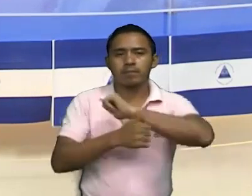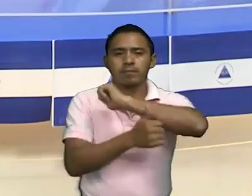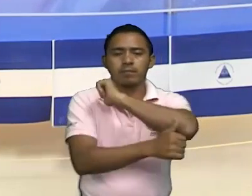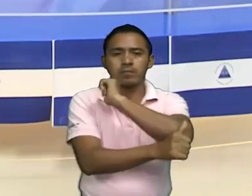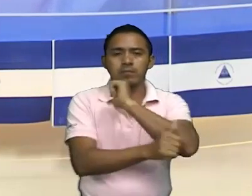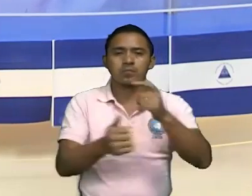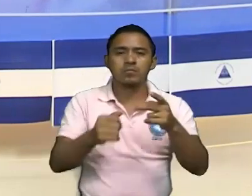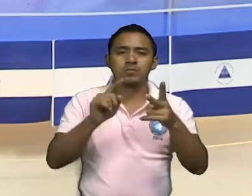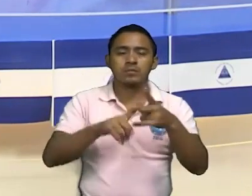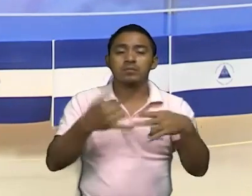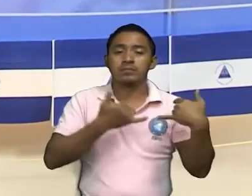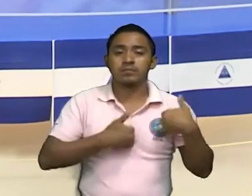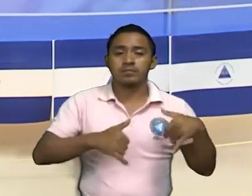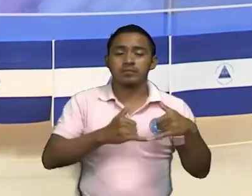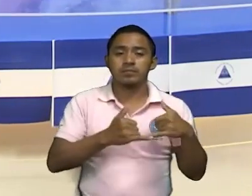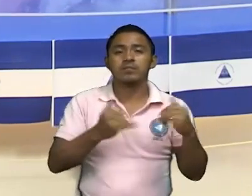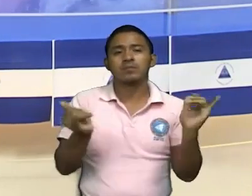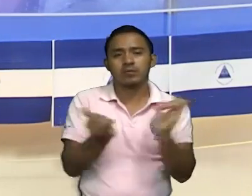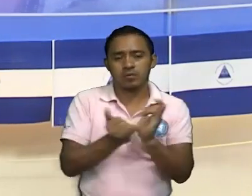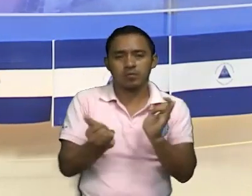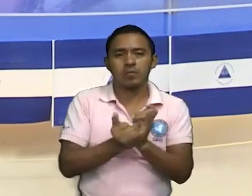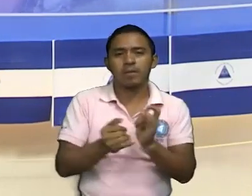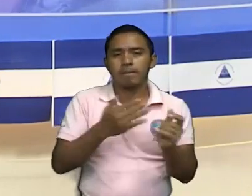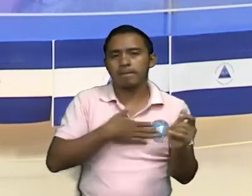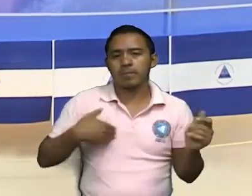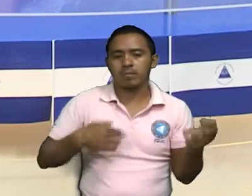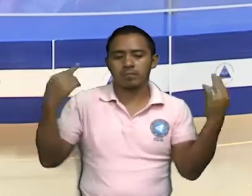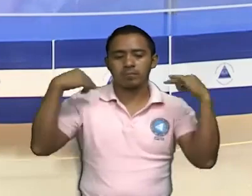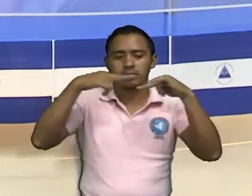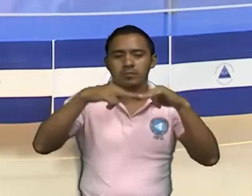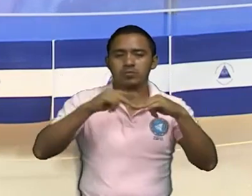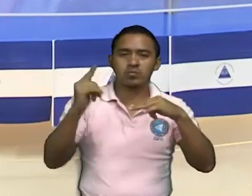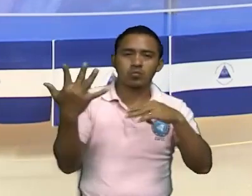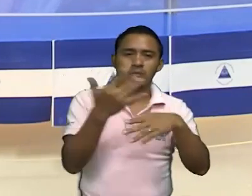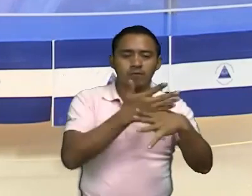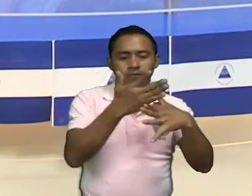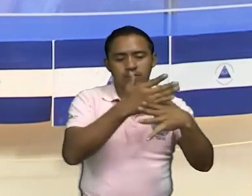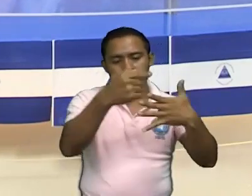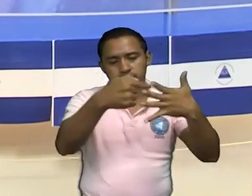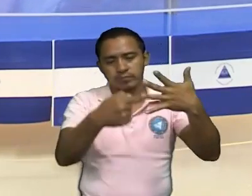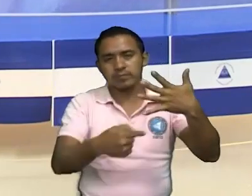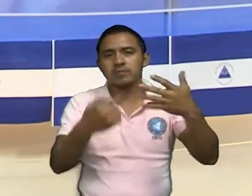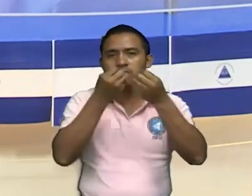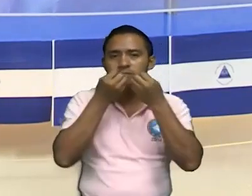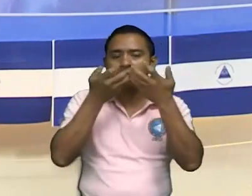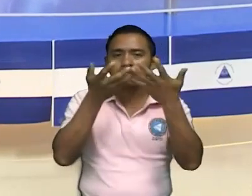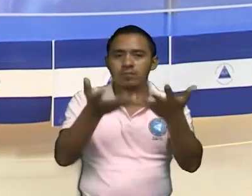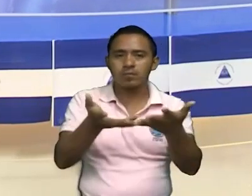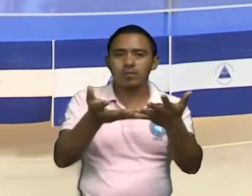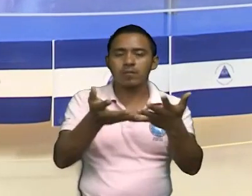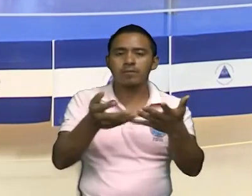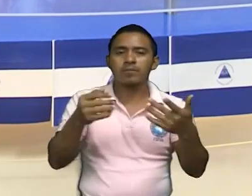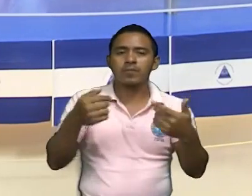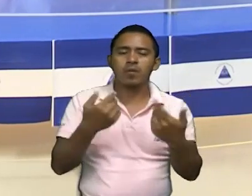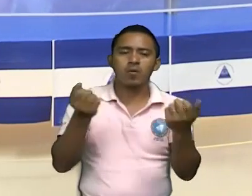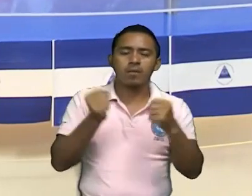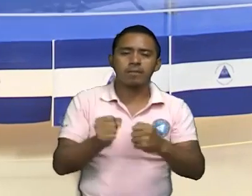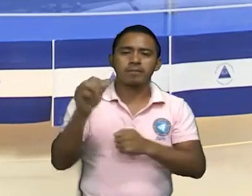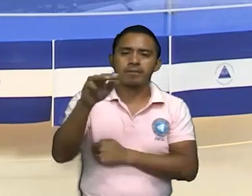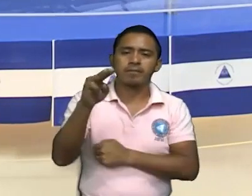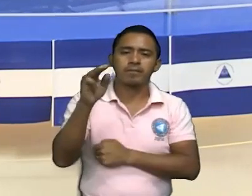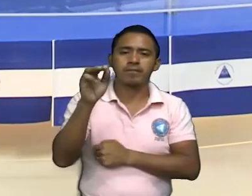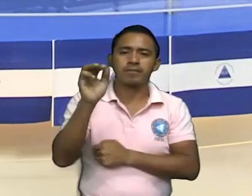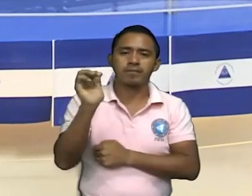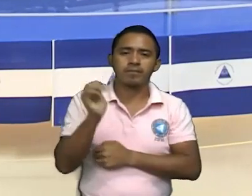de primaria y secundaria, así como el mejor docente de todas las modalidades. Así lo dio a conocer el asesor presidencial para